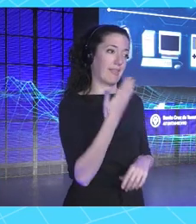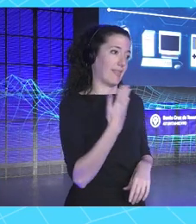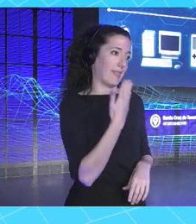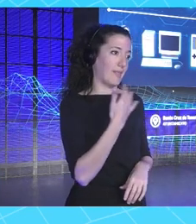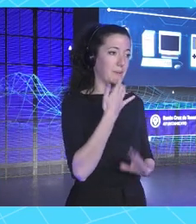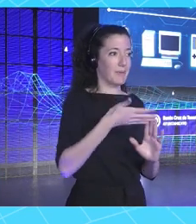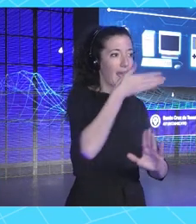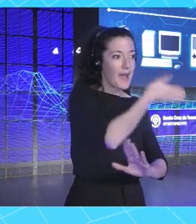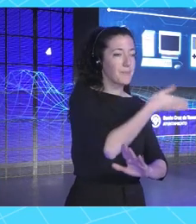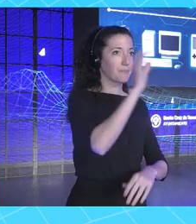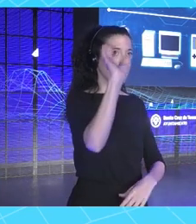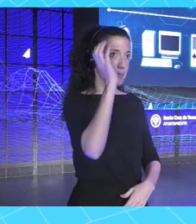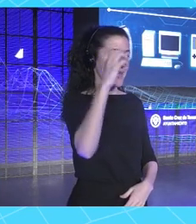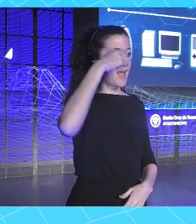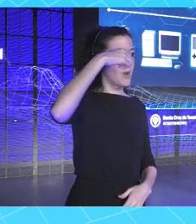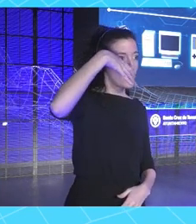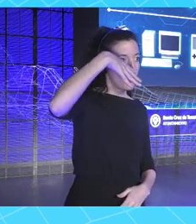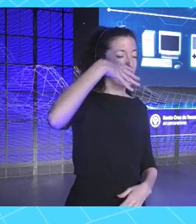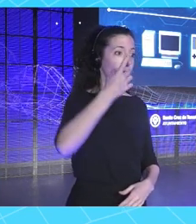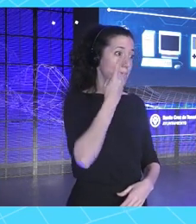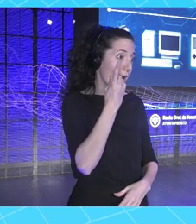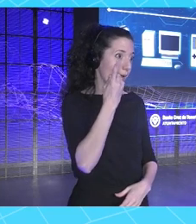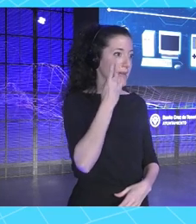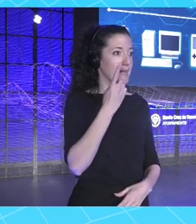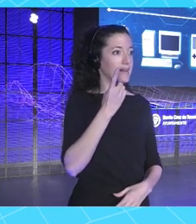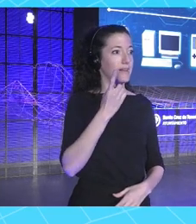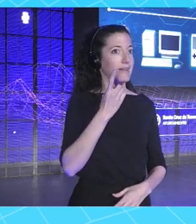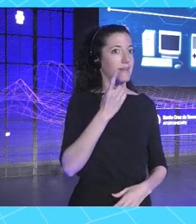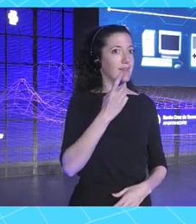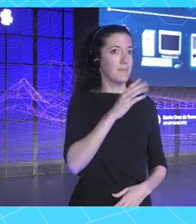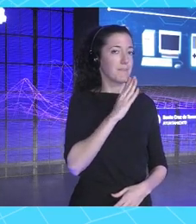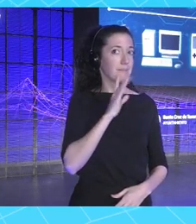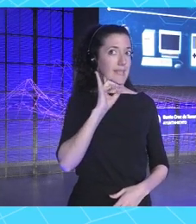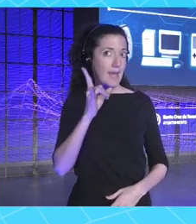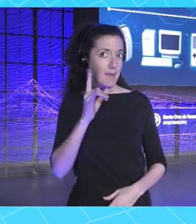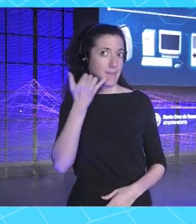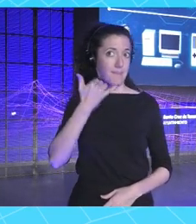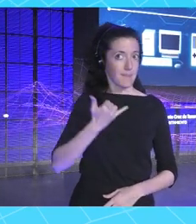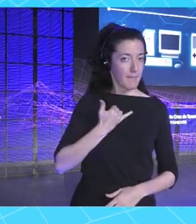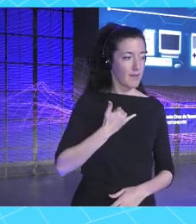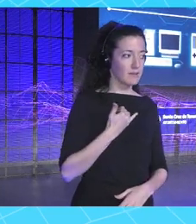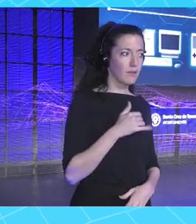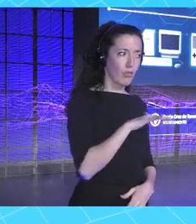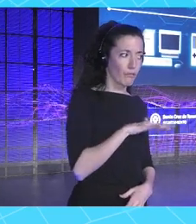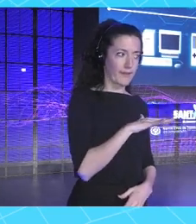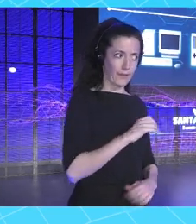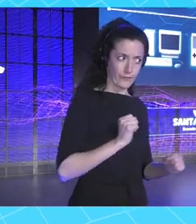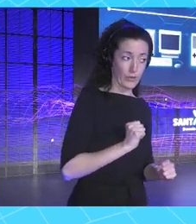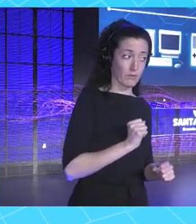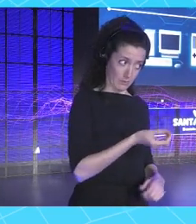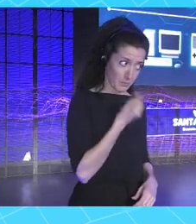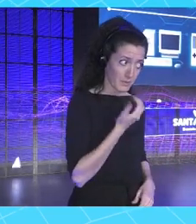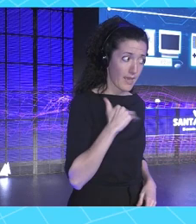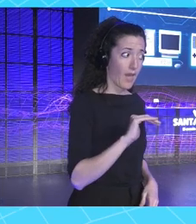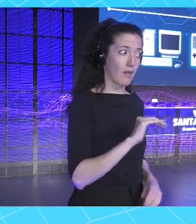yo podía Llamar a mi madre sobre todo mi madre me podía Llamar a mí y decirme dónde estaba si tenía frío si había comido que no llegara muy tarde que si no pues